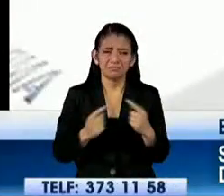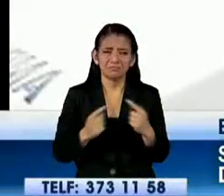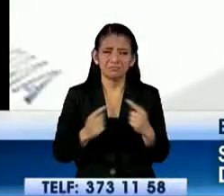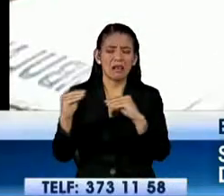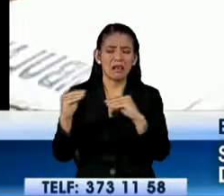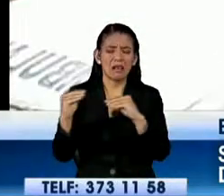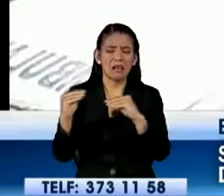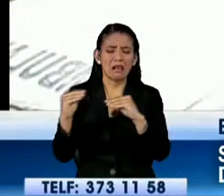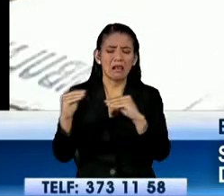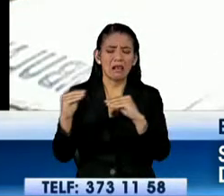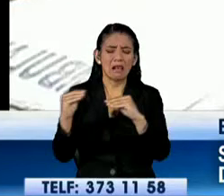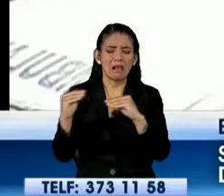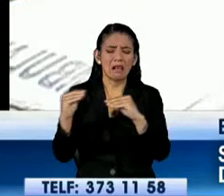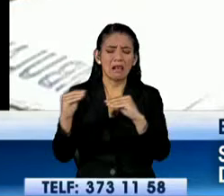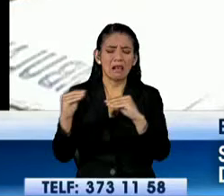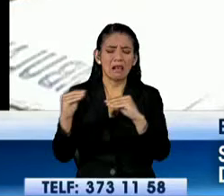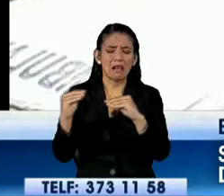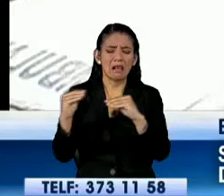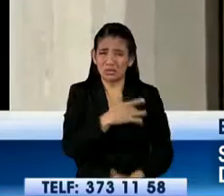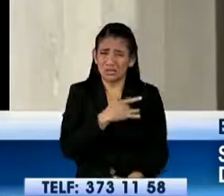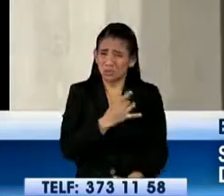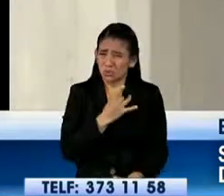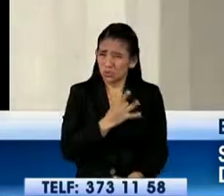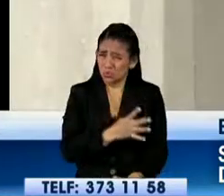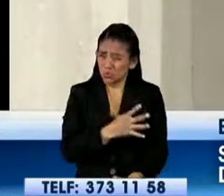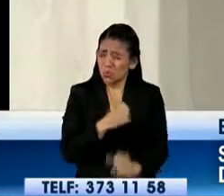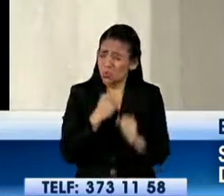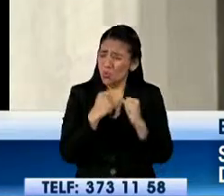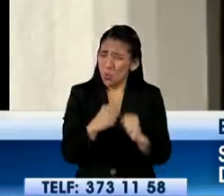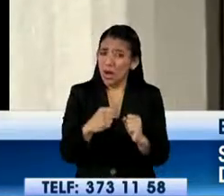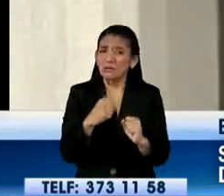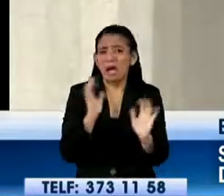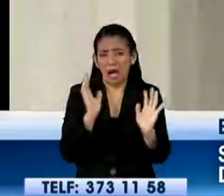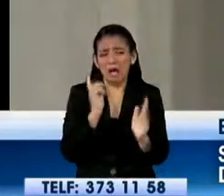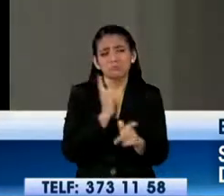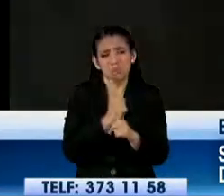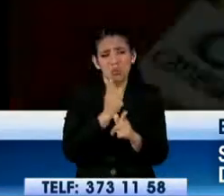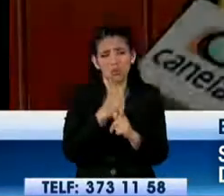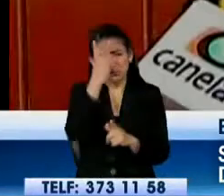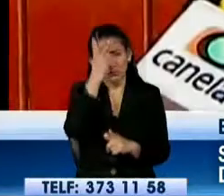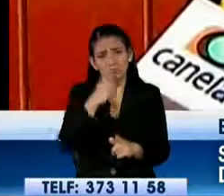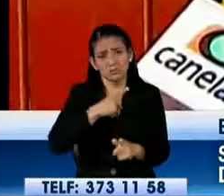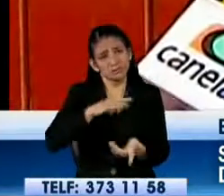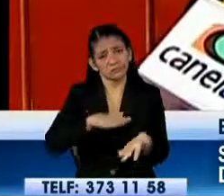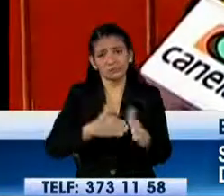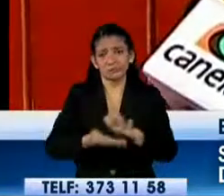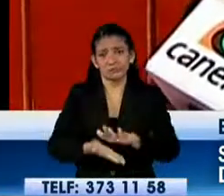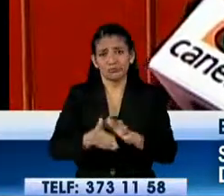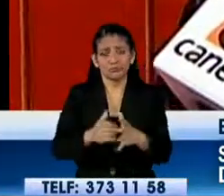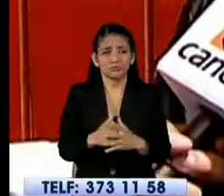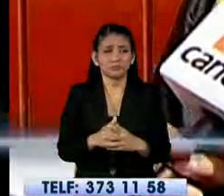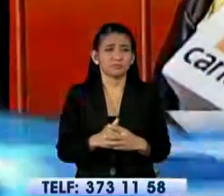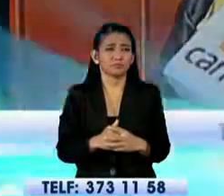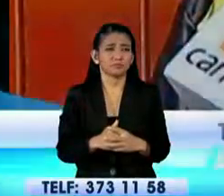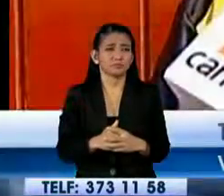esa dura decisión debe saber los momentos difíciles por los que estaba atravesando. Ese aspecto